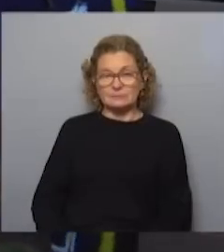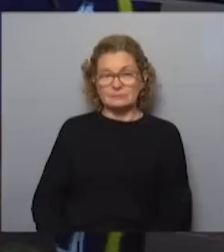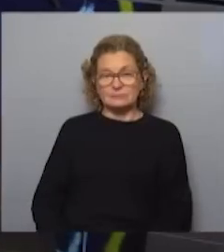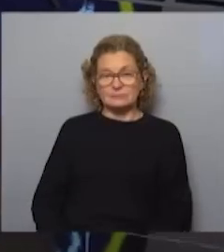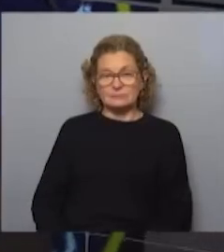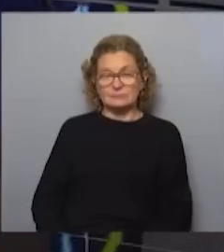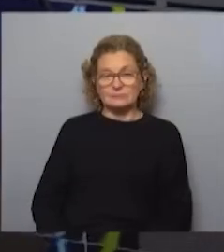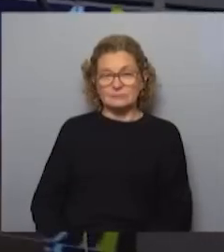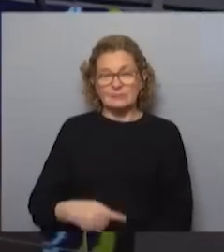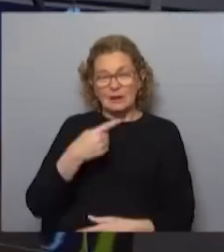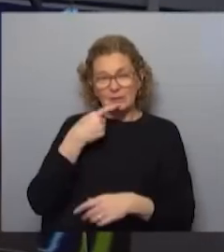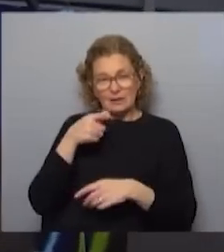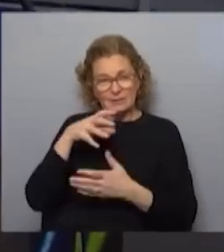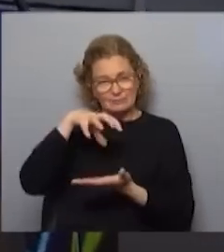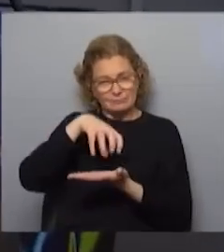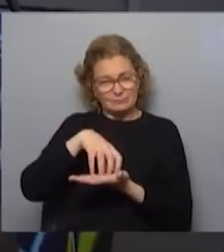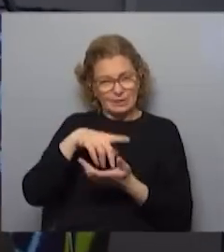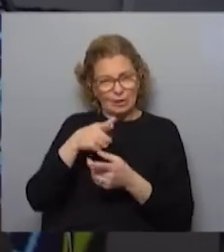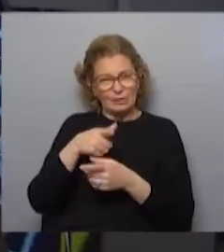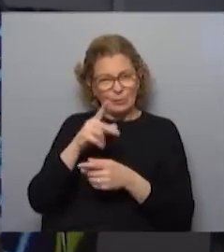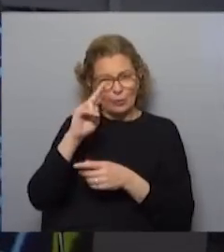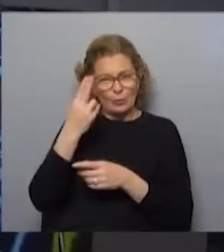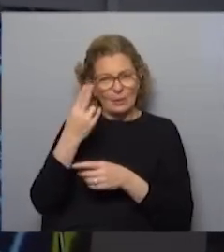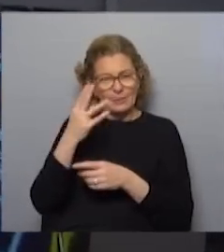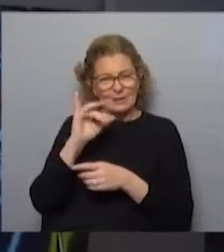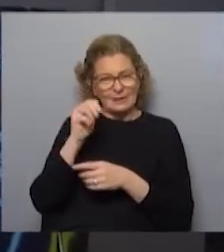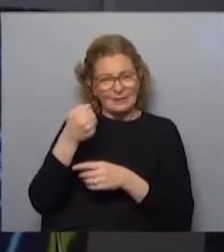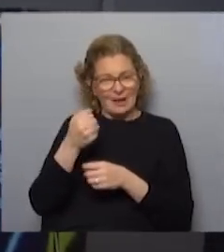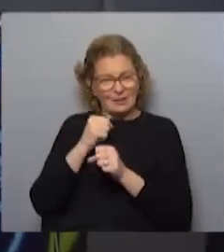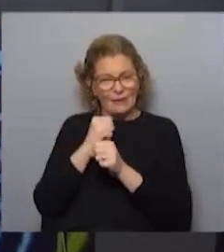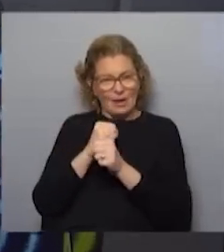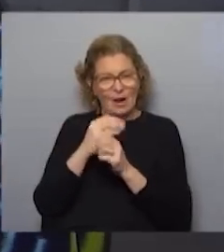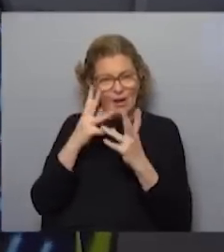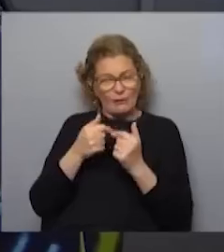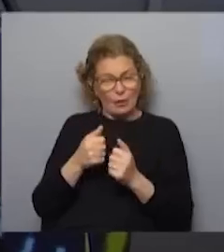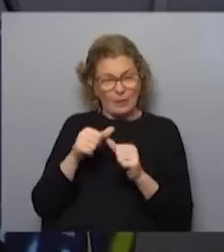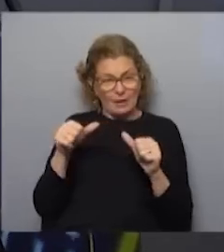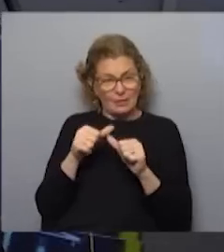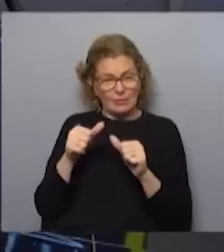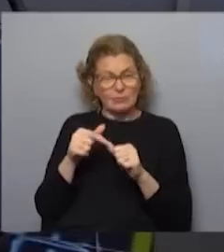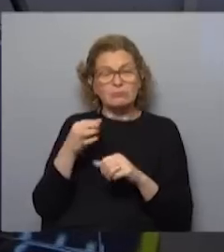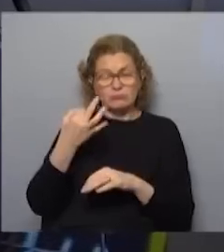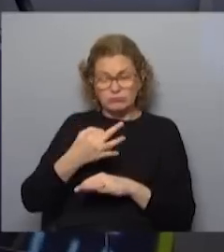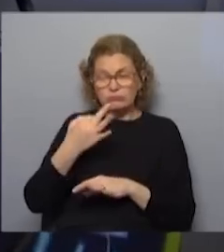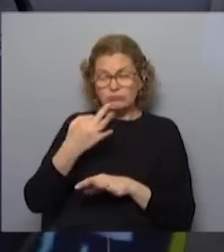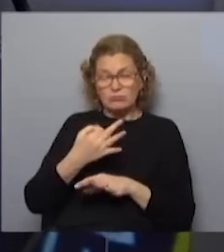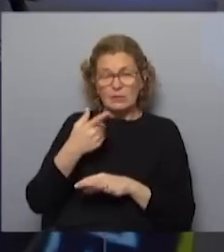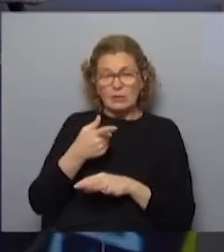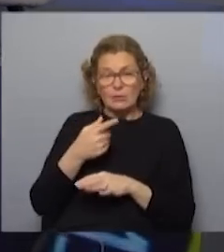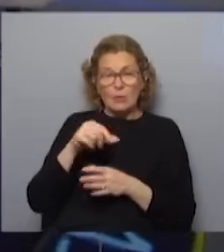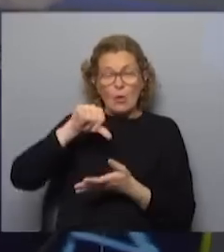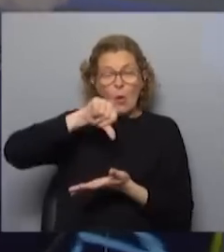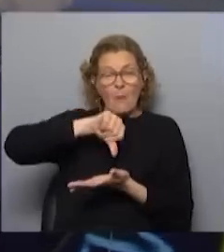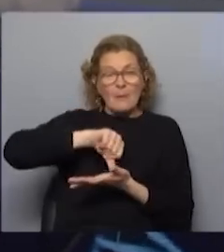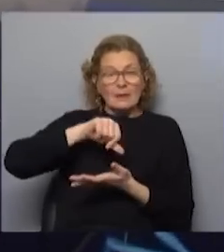bien consideras Roberto que existían entonces condiciones en Uruguay para que la hacía operara de la manera que operó como decía porque Éramos un